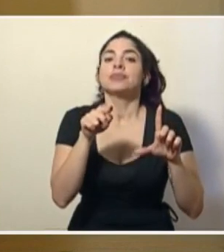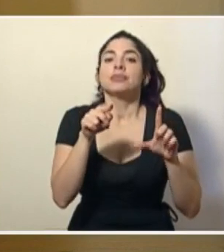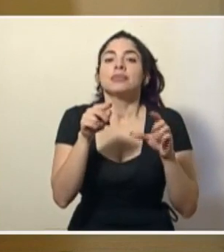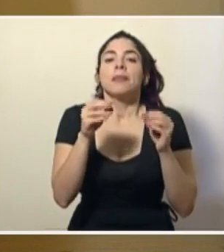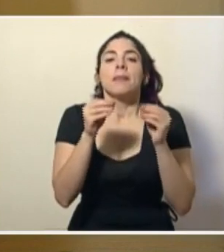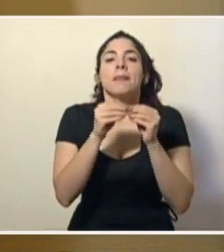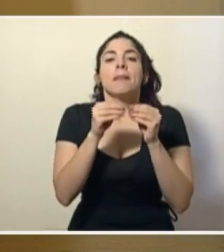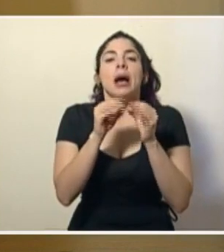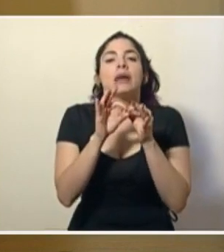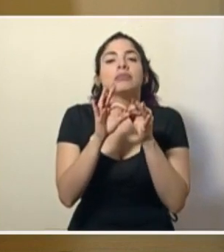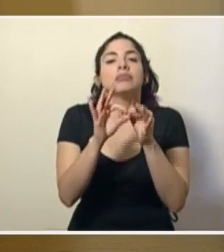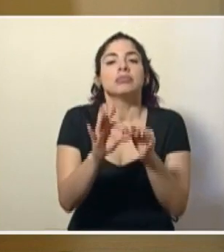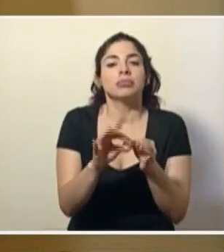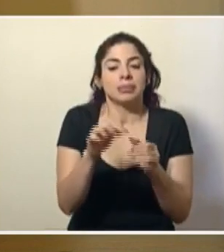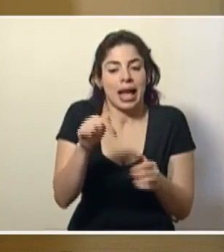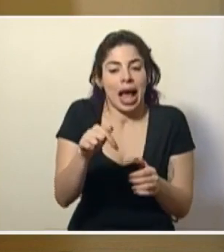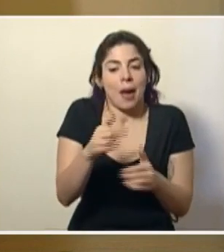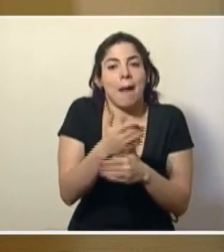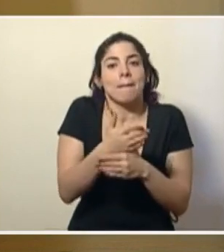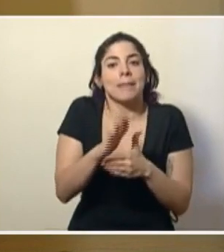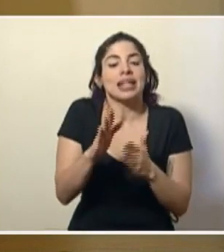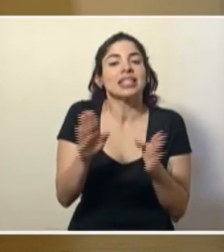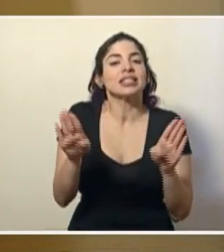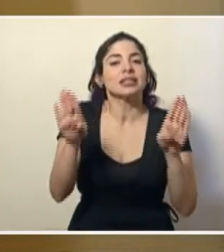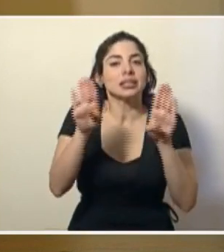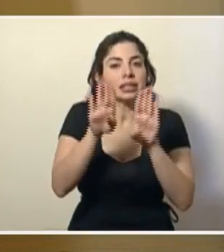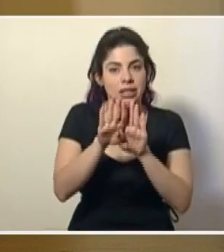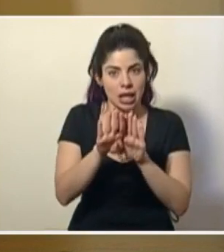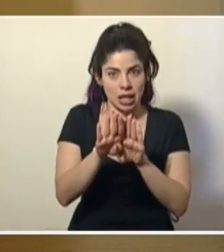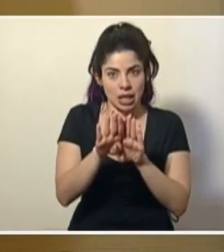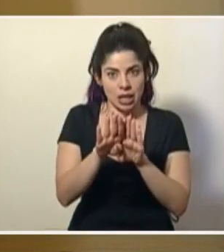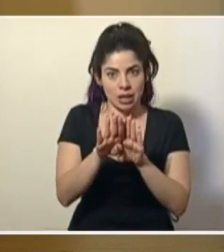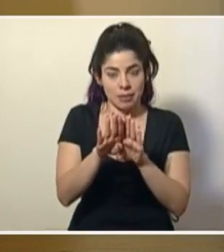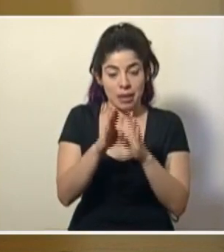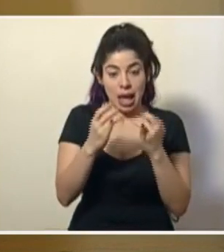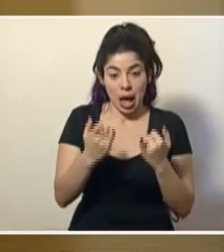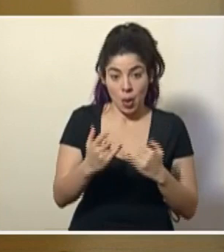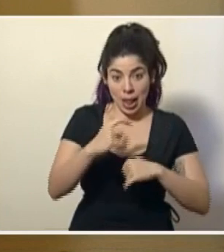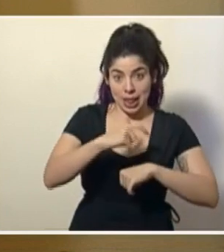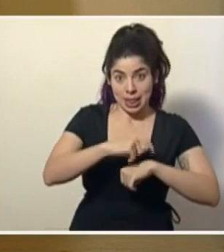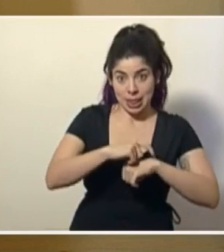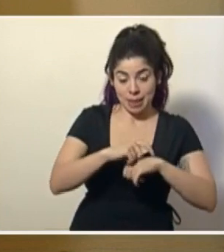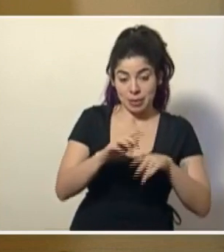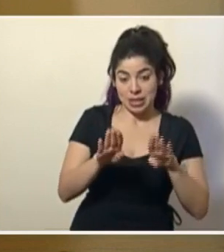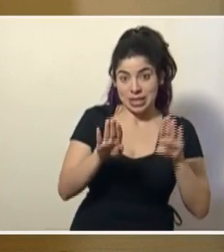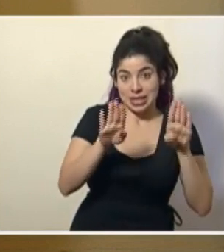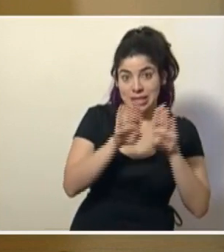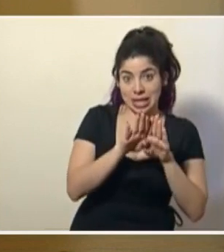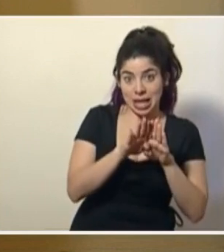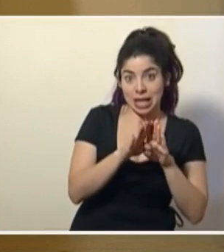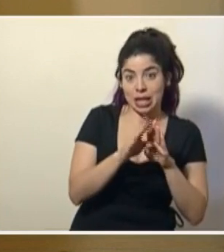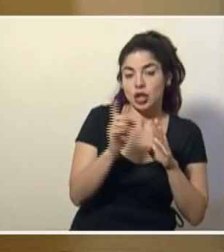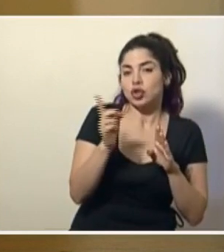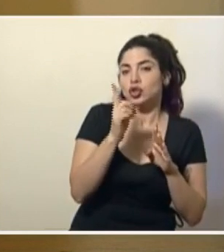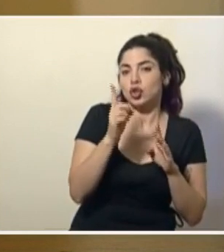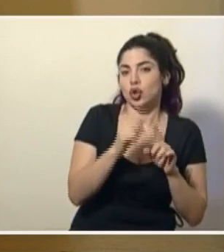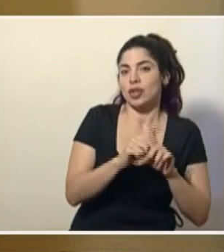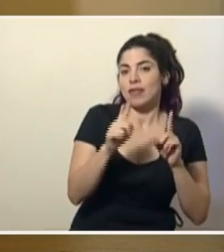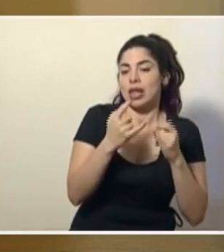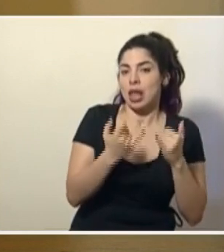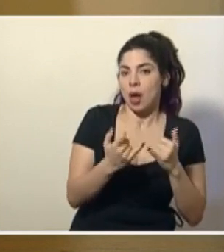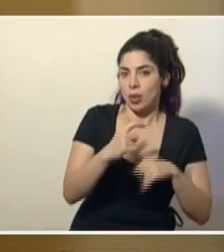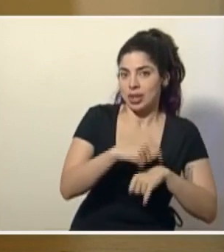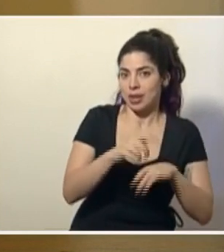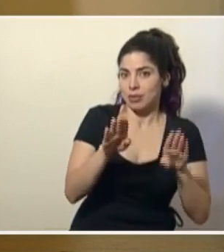está vinculada a esta fase de cierre, es decir, en este periodo, la excepcionalidad es en la fase de cierre. Las